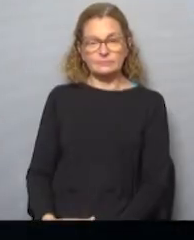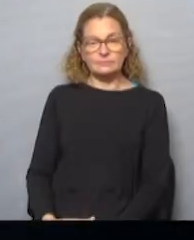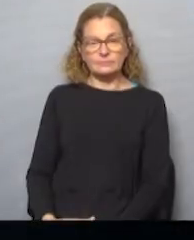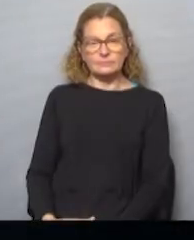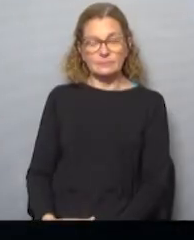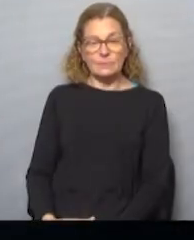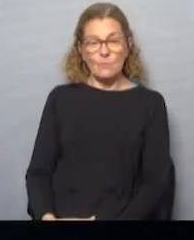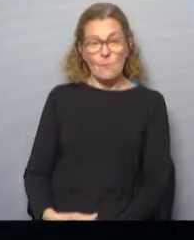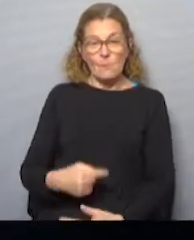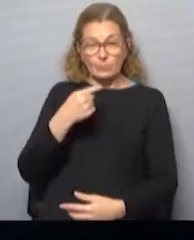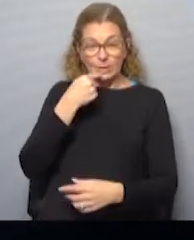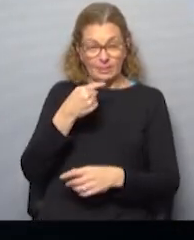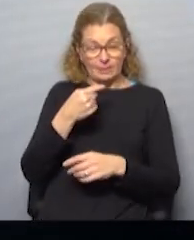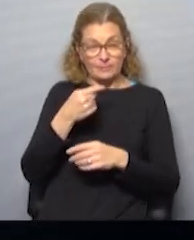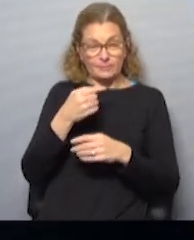reafirmar